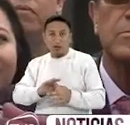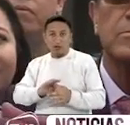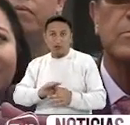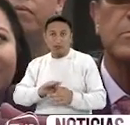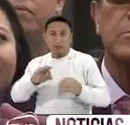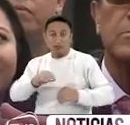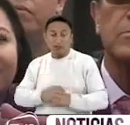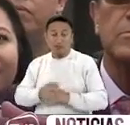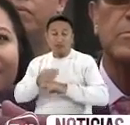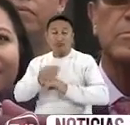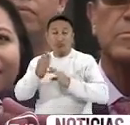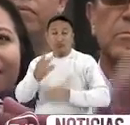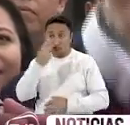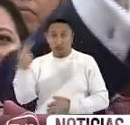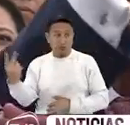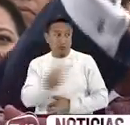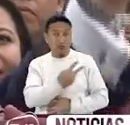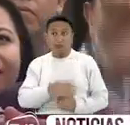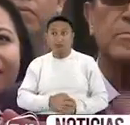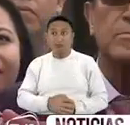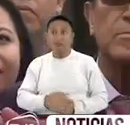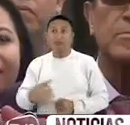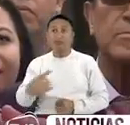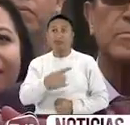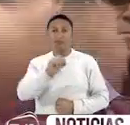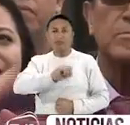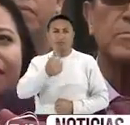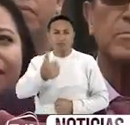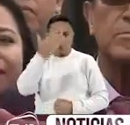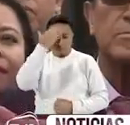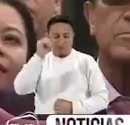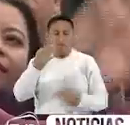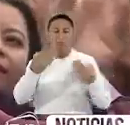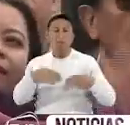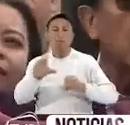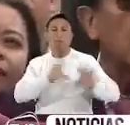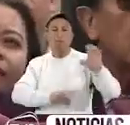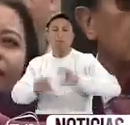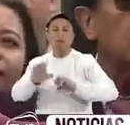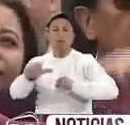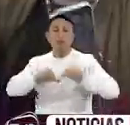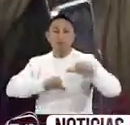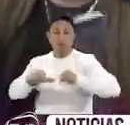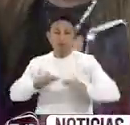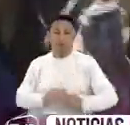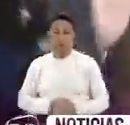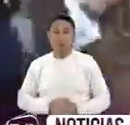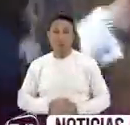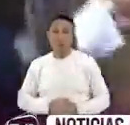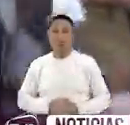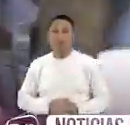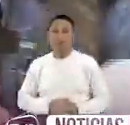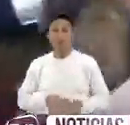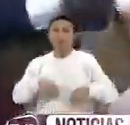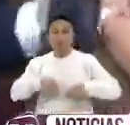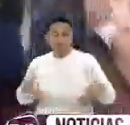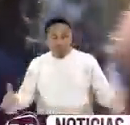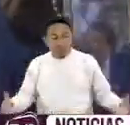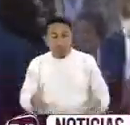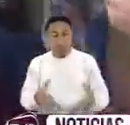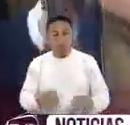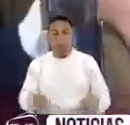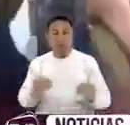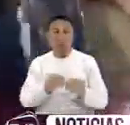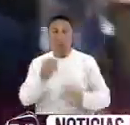cuatrinomio y funcionarios que usted ve, en los cuales efectivamente saben del método científico en lo administrativo. Asegura que impulsará mayor